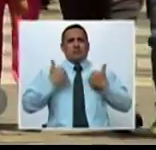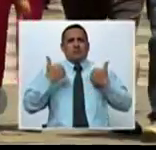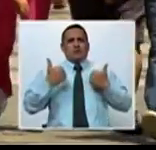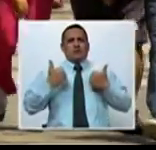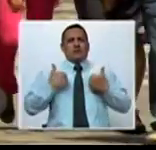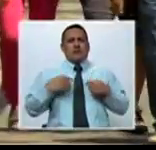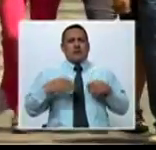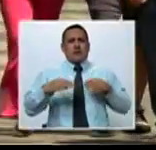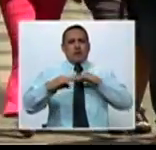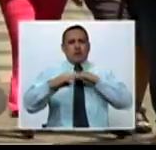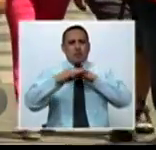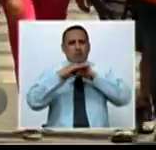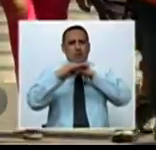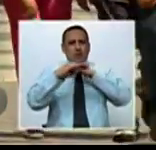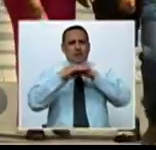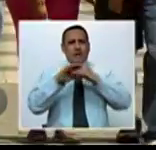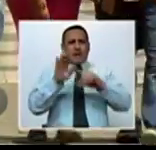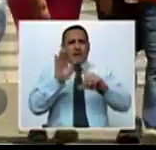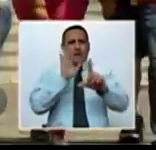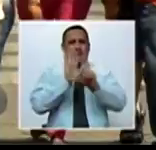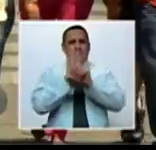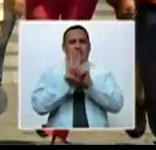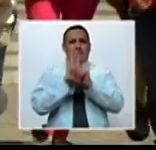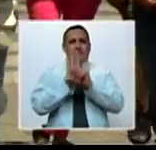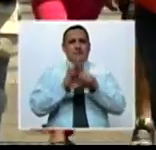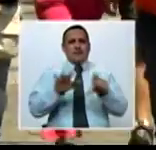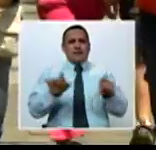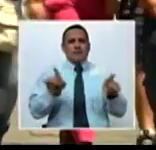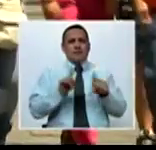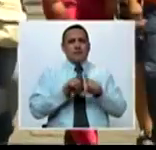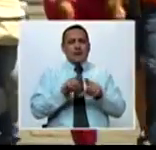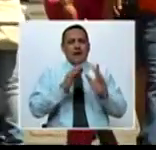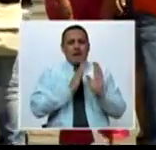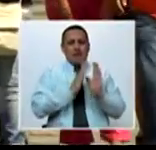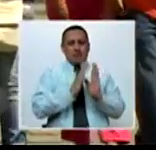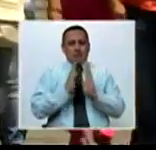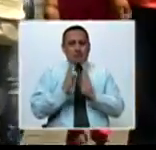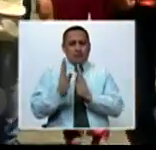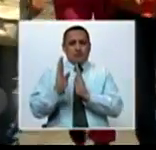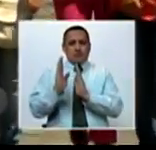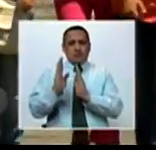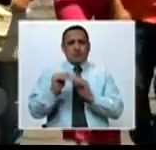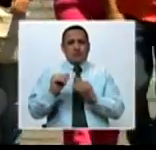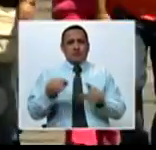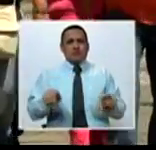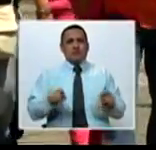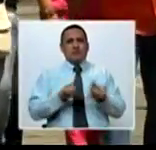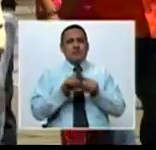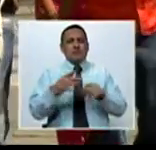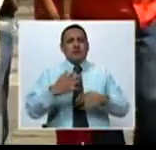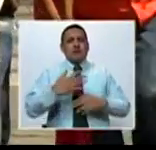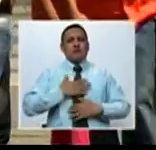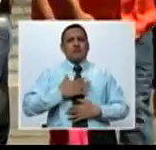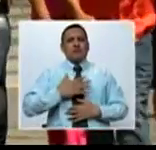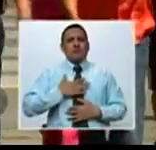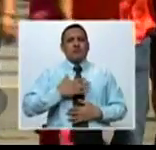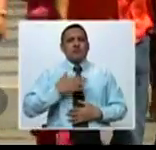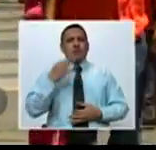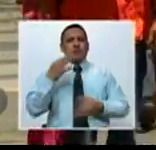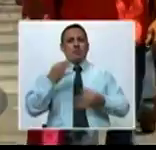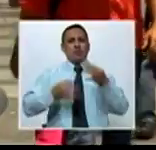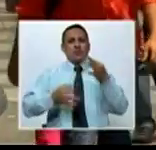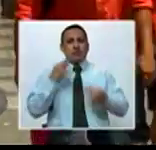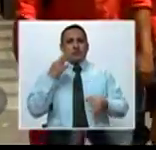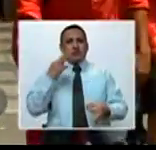la igualdad ante la ley, al debido proceso, a la tutela